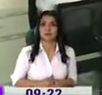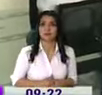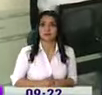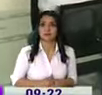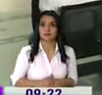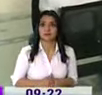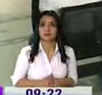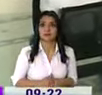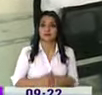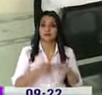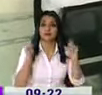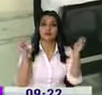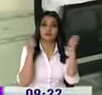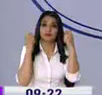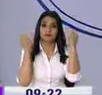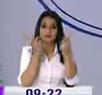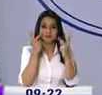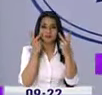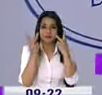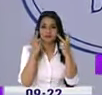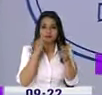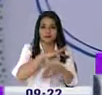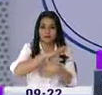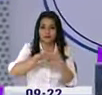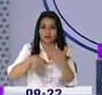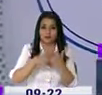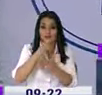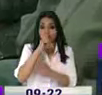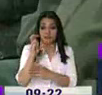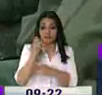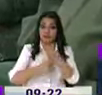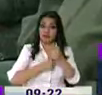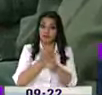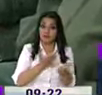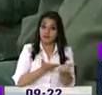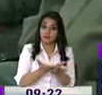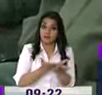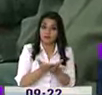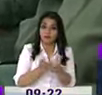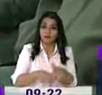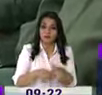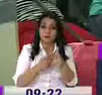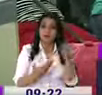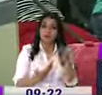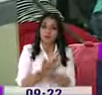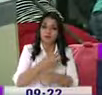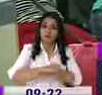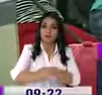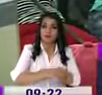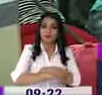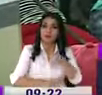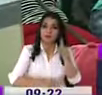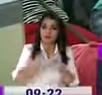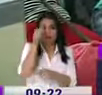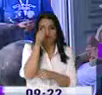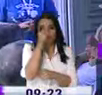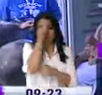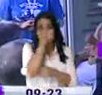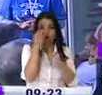La Fundación Vista para Todos en sus 30 años de servicio inició una nueva campaña de operaciones de catarata y estrabismo de forma